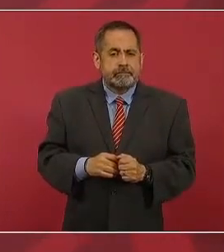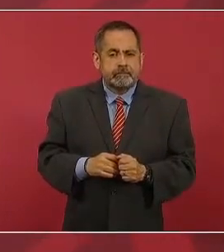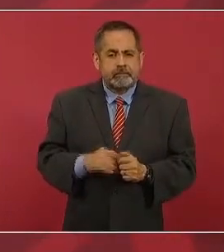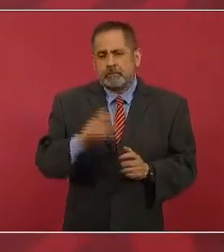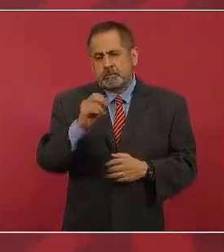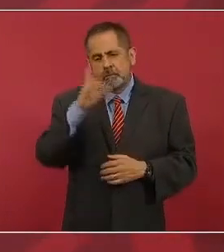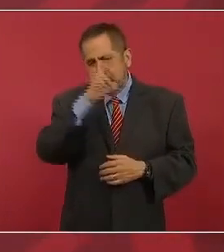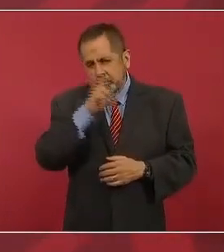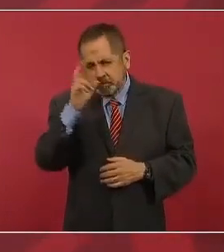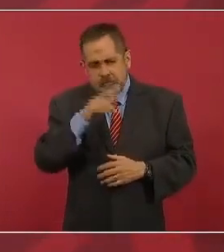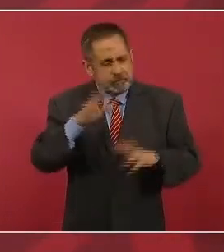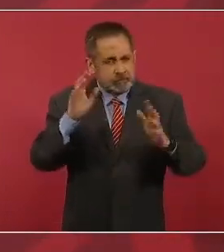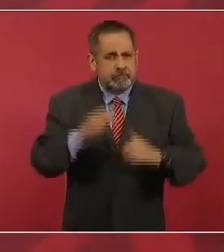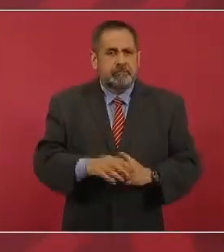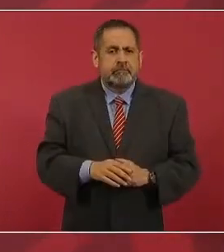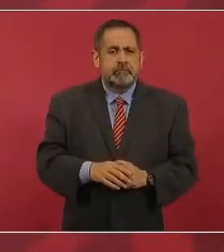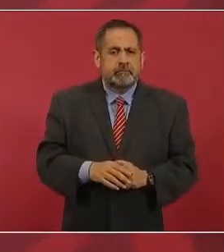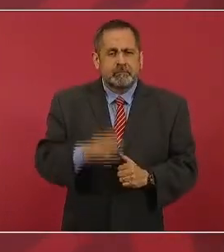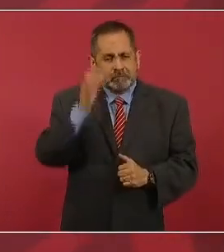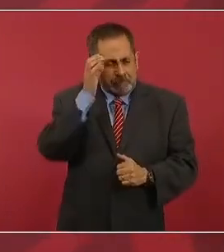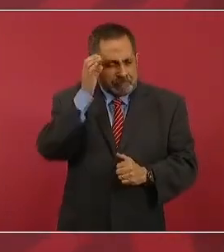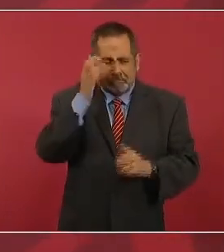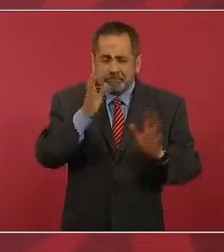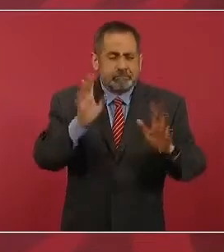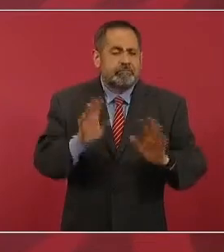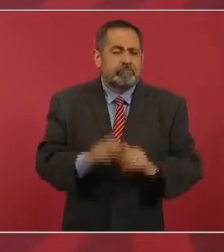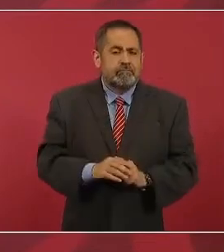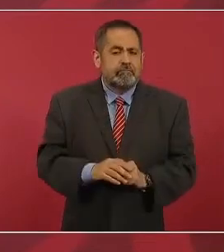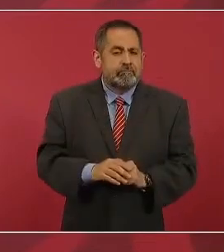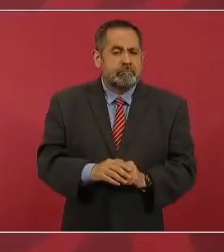o Rusia o China.